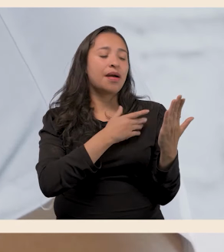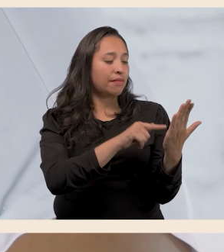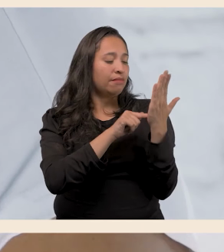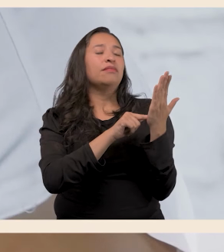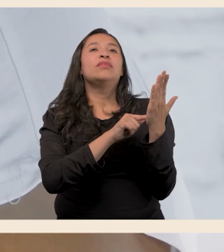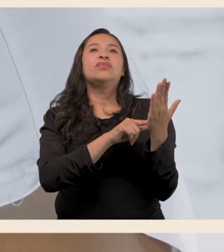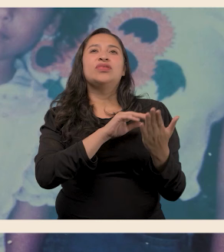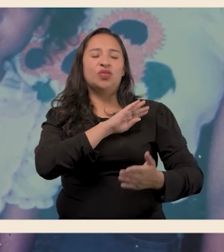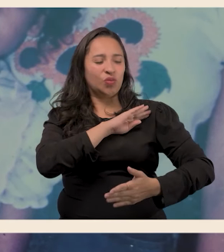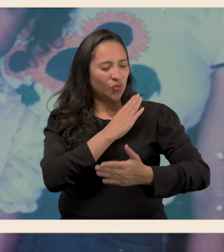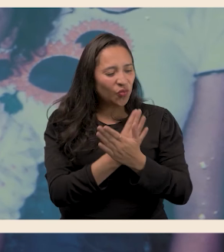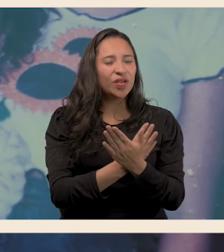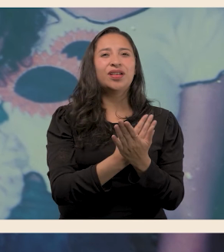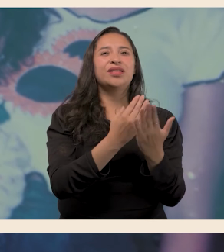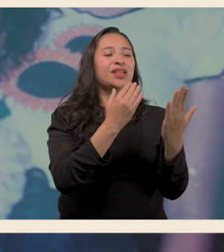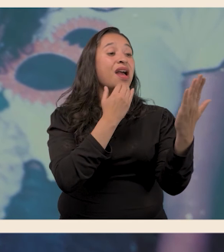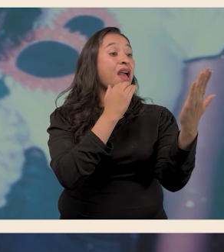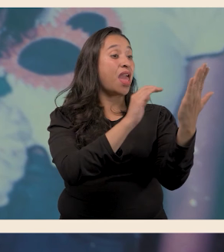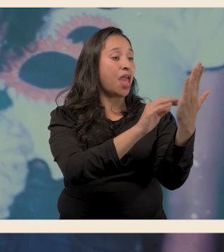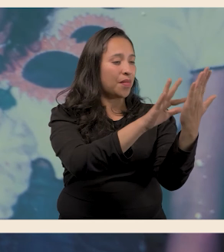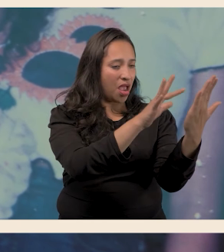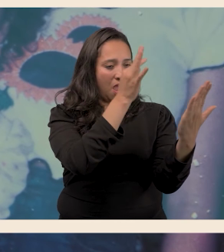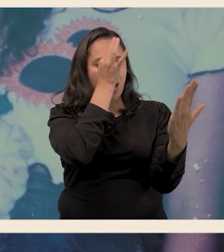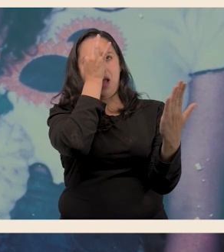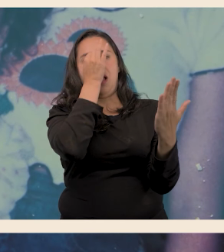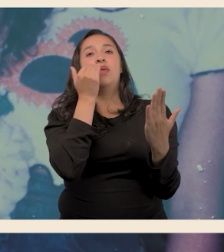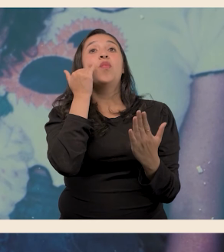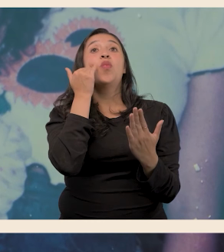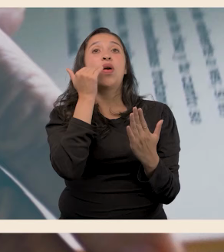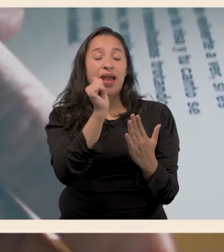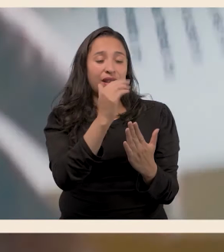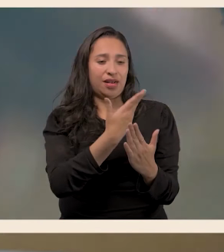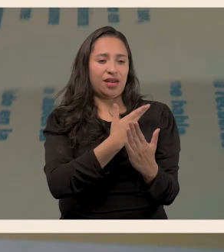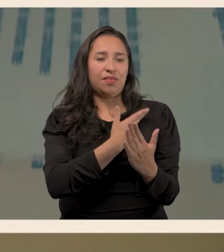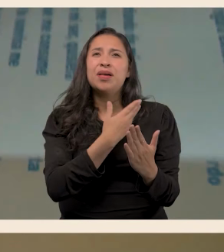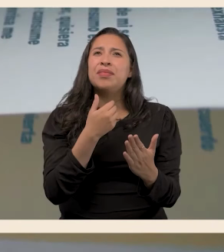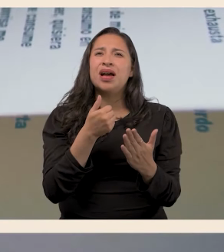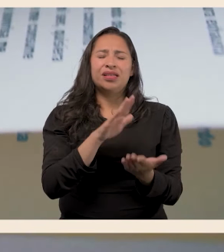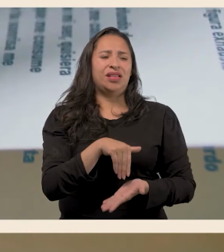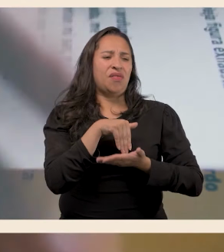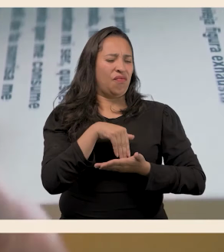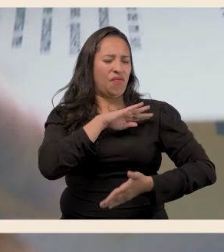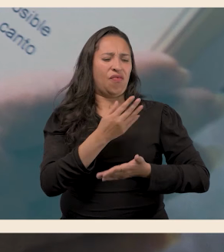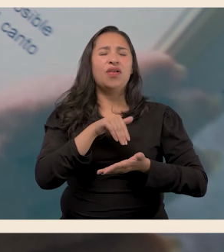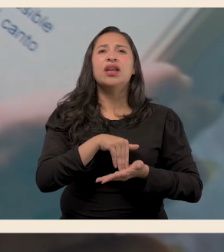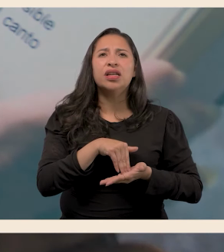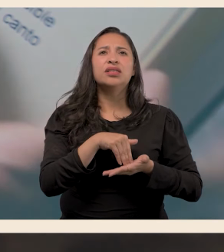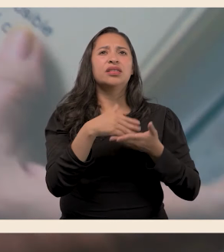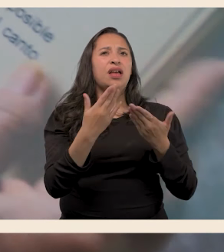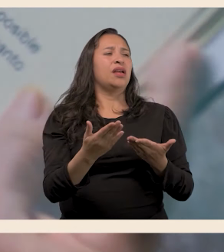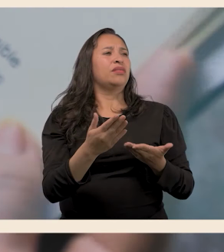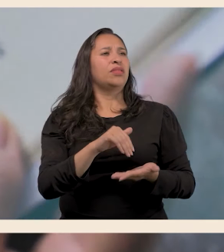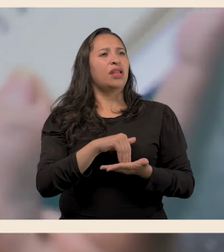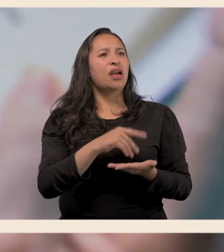ha enseñado, su ejemplo de madre, su ejemplo de mujer, esa tenacidad que tiene